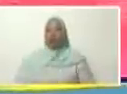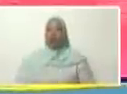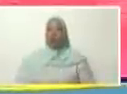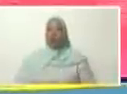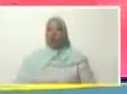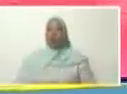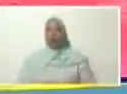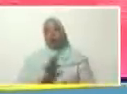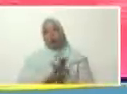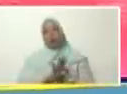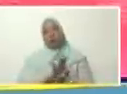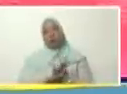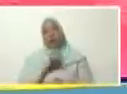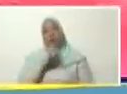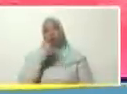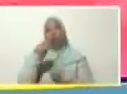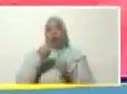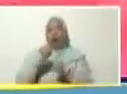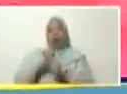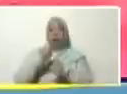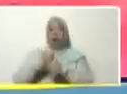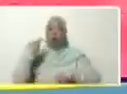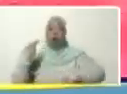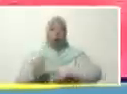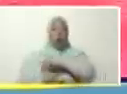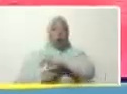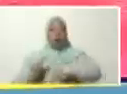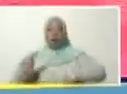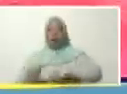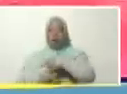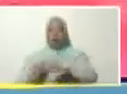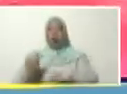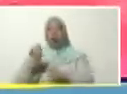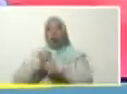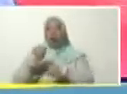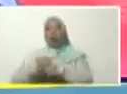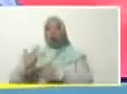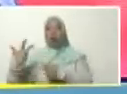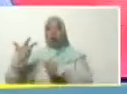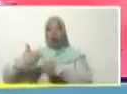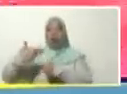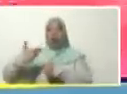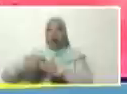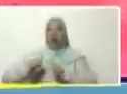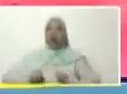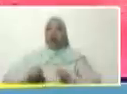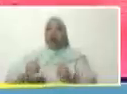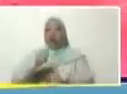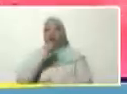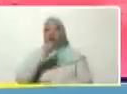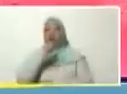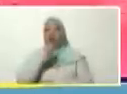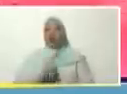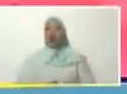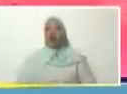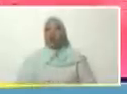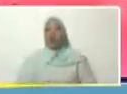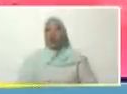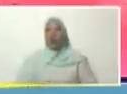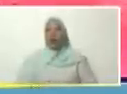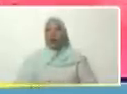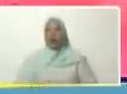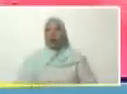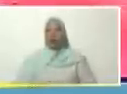este manifiesto de compromiso revolucionario de la clase obrera petrolera, de la clase obrera de PDVSA, porque